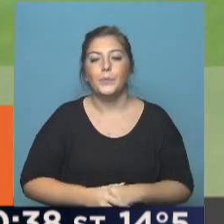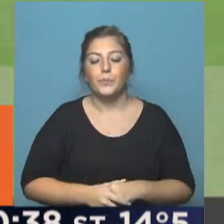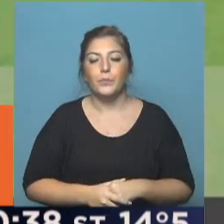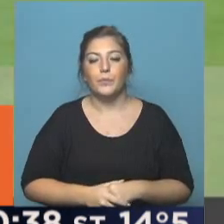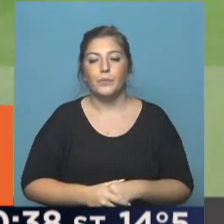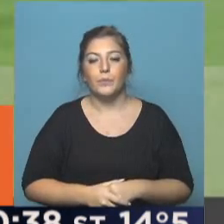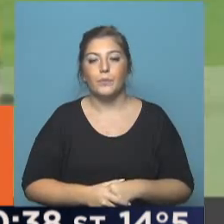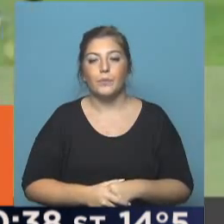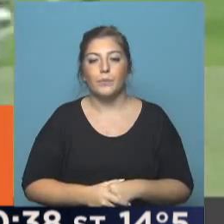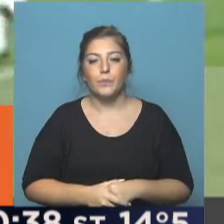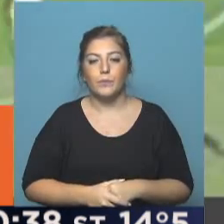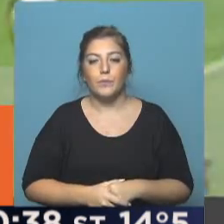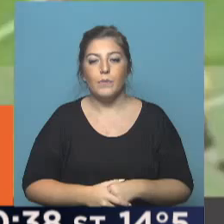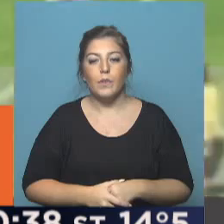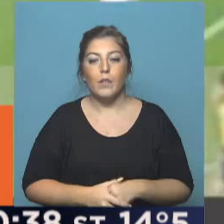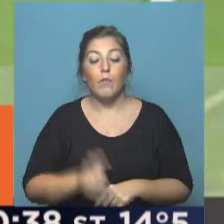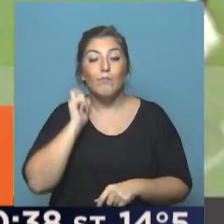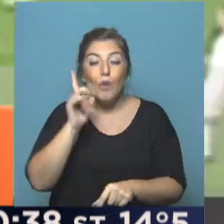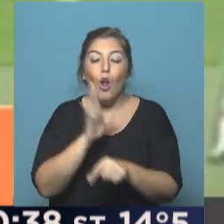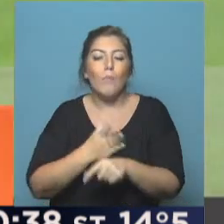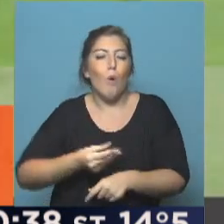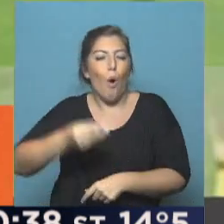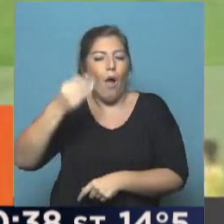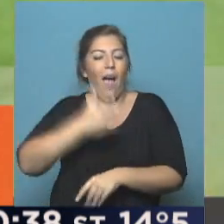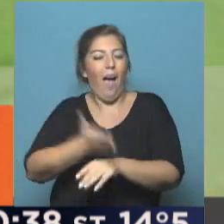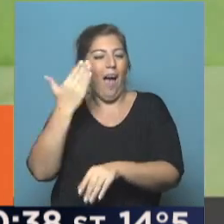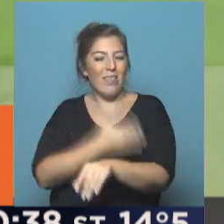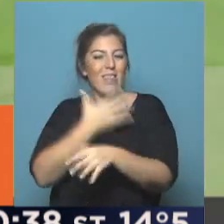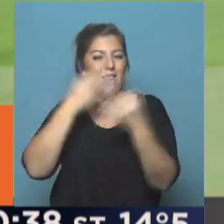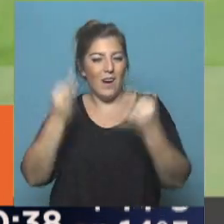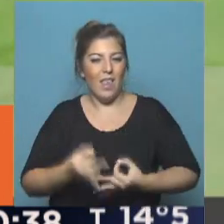Lo había marcado mil veces antes de hacerlo real.